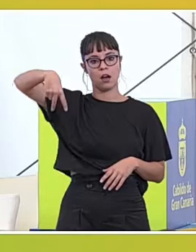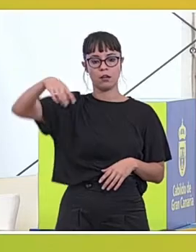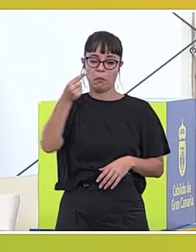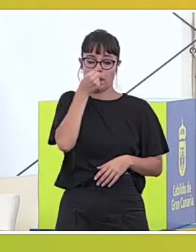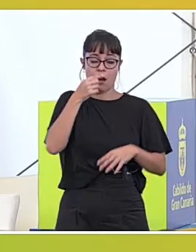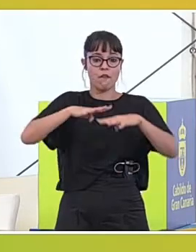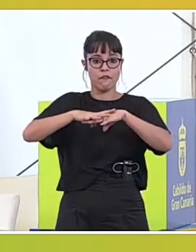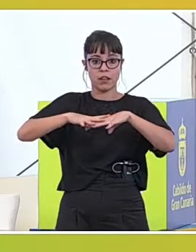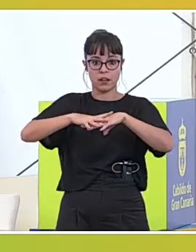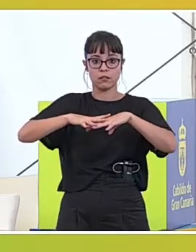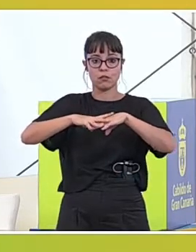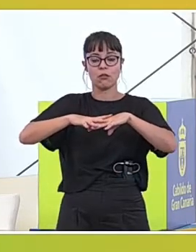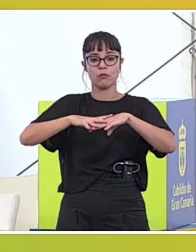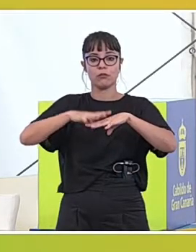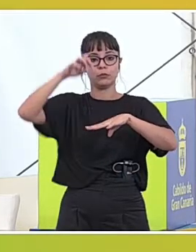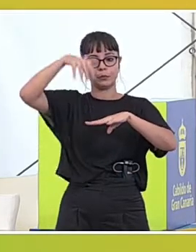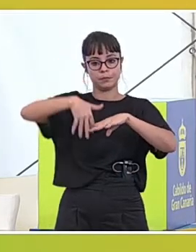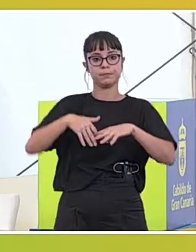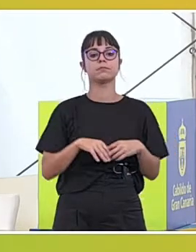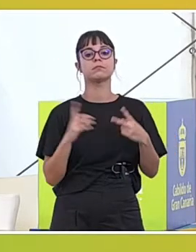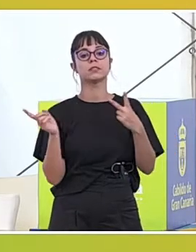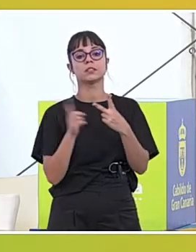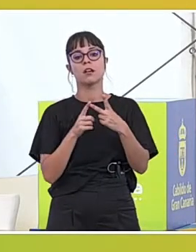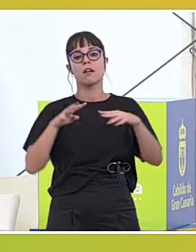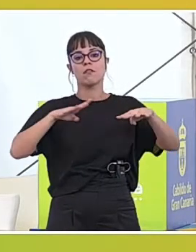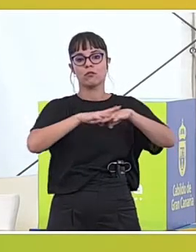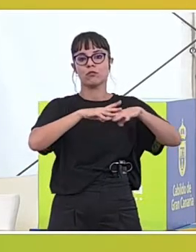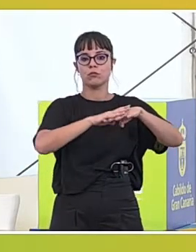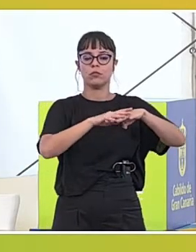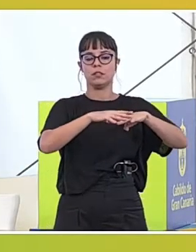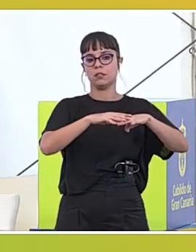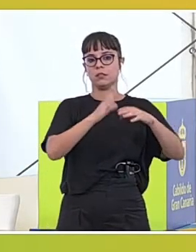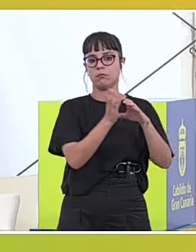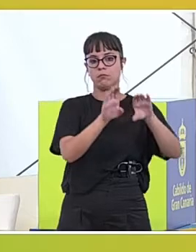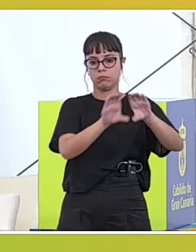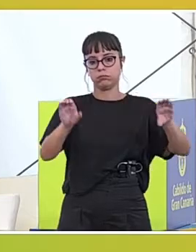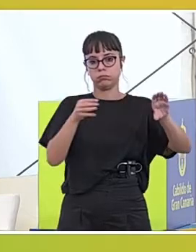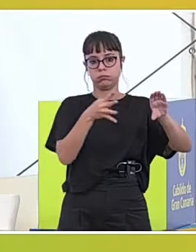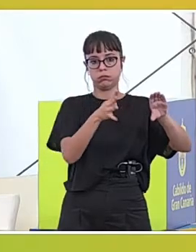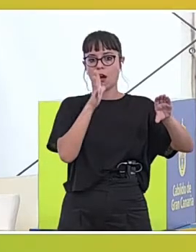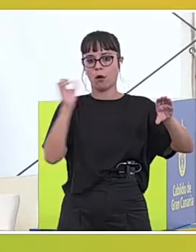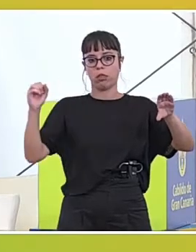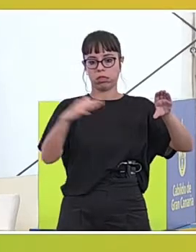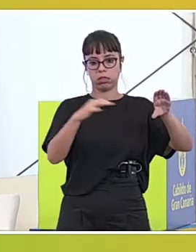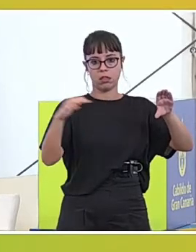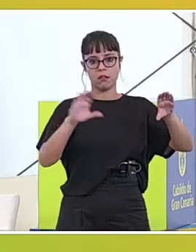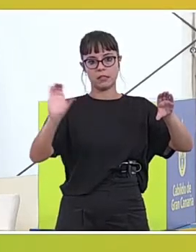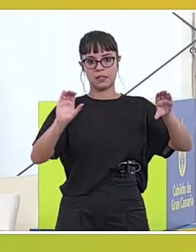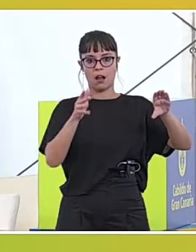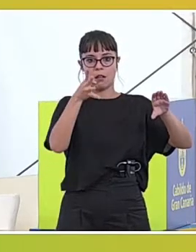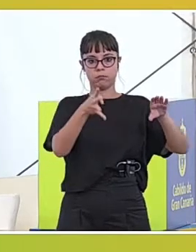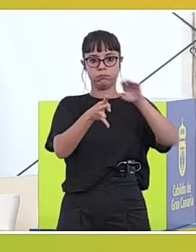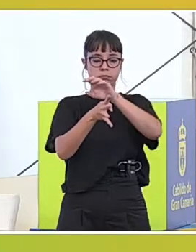fase de concentración tenemos ósmosis directa, destilación por membrana, ósmosis inversa, las variaciones de ósmosis inversa, alta presión y